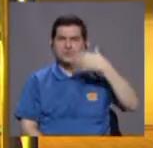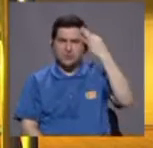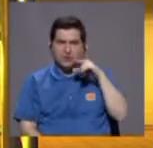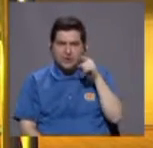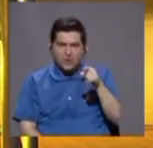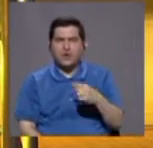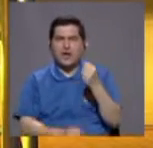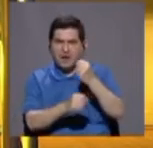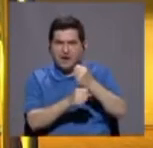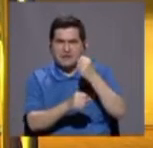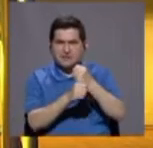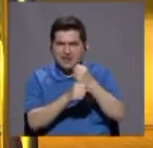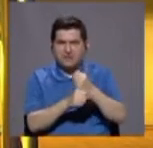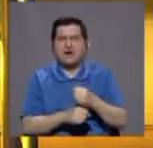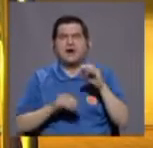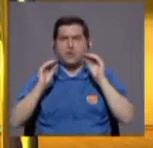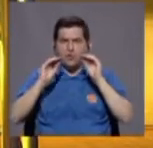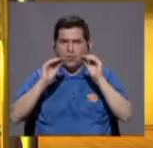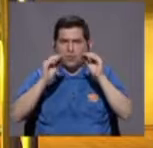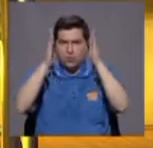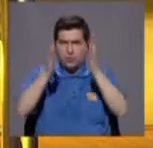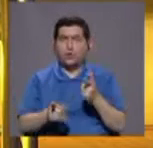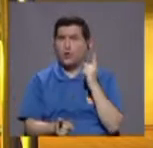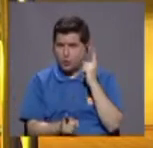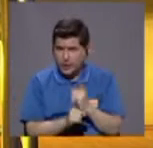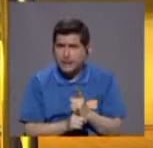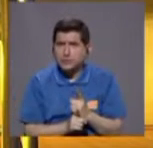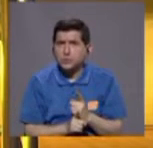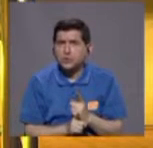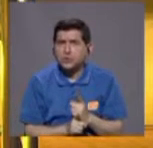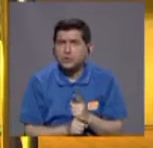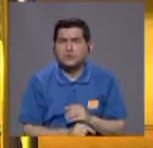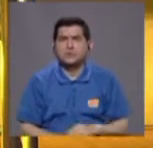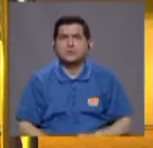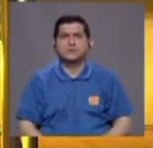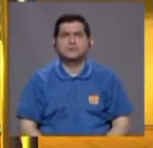hacía tareas de educador, ¿me equivoco?